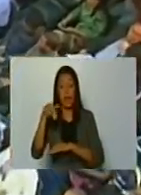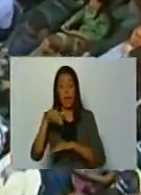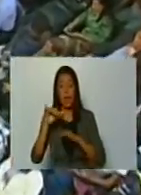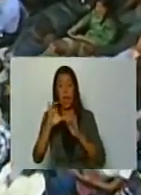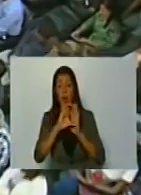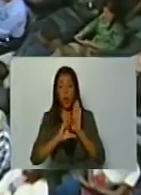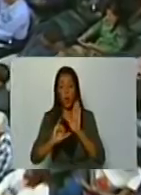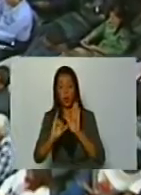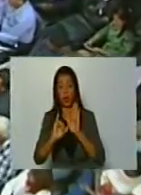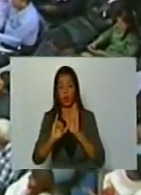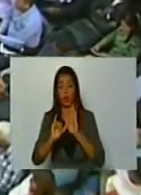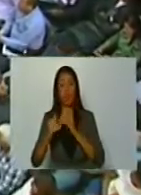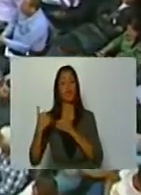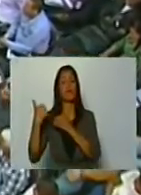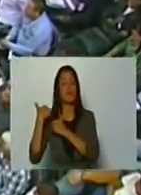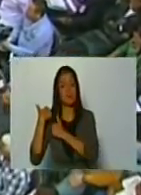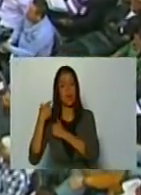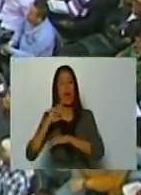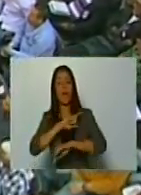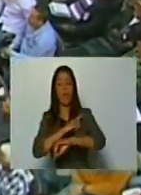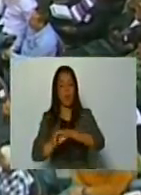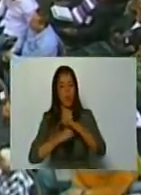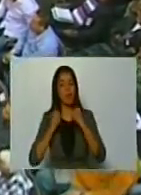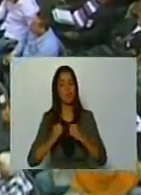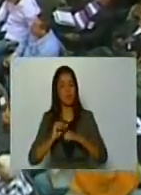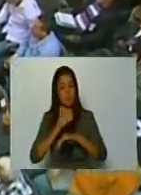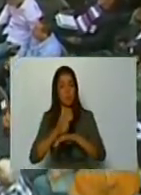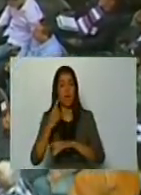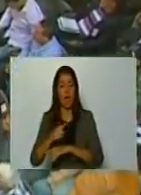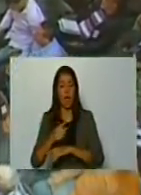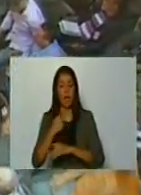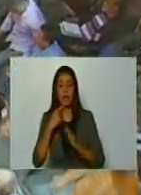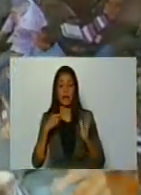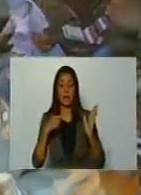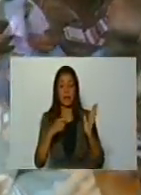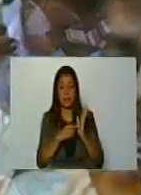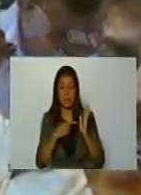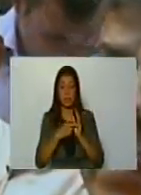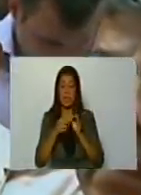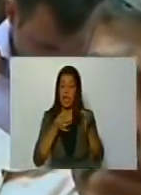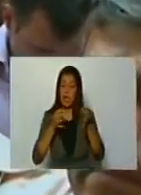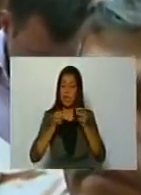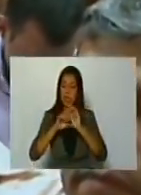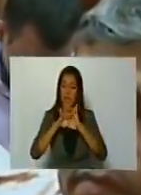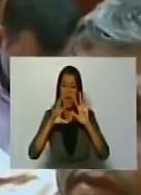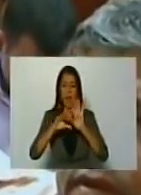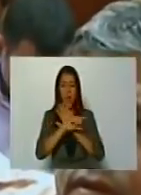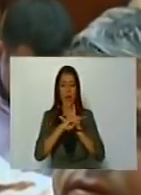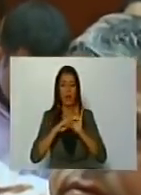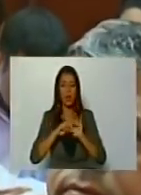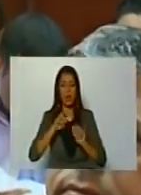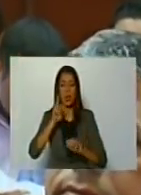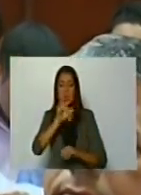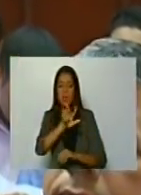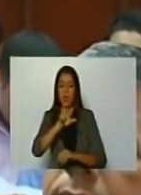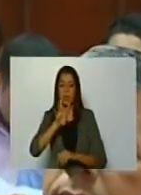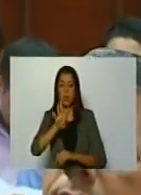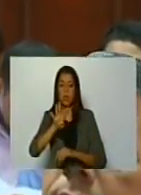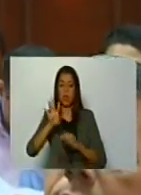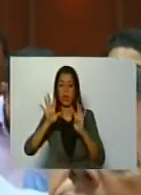soberano de la Asamblea Nacional Constituyente, como lo establece con claridad el artículo